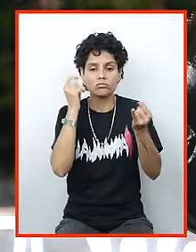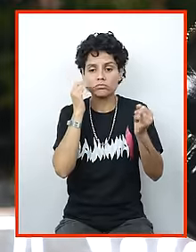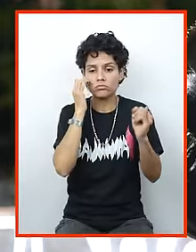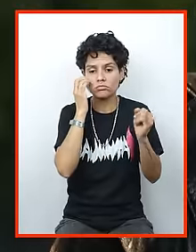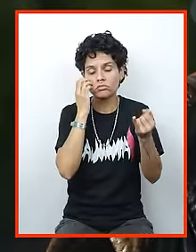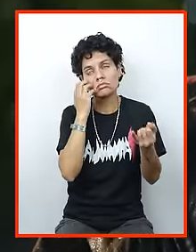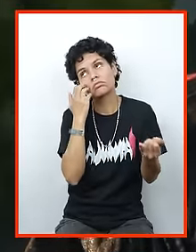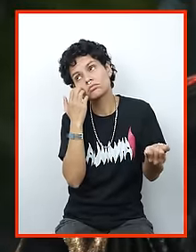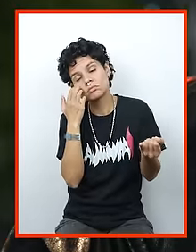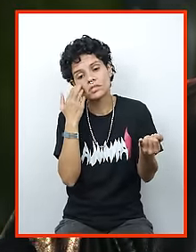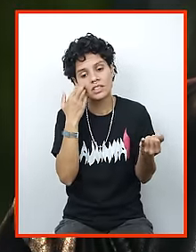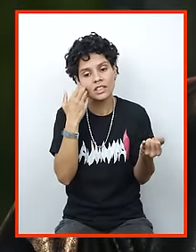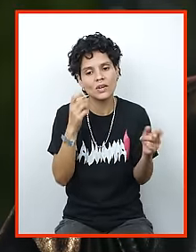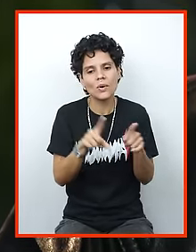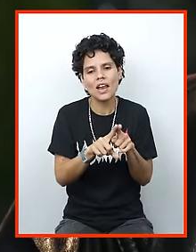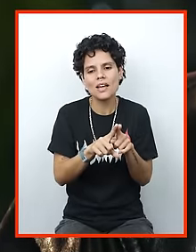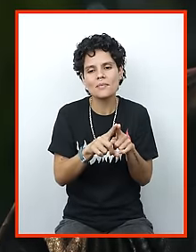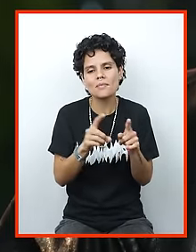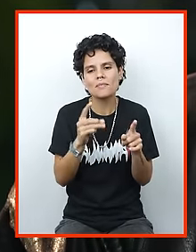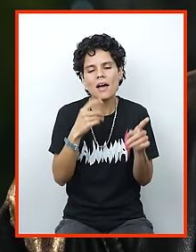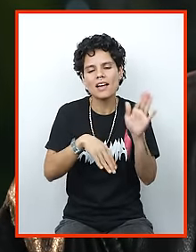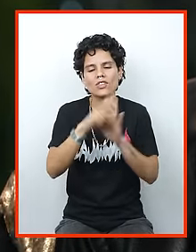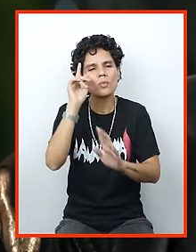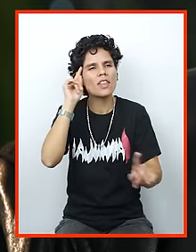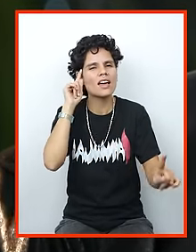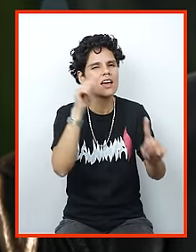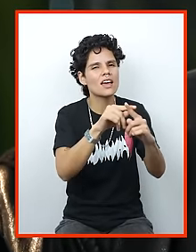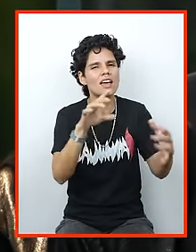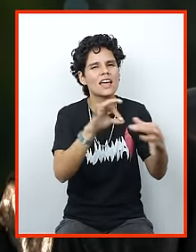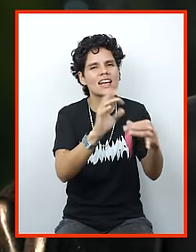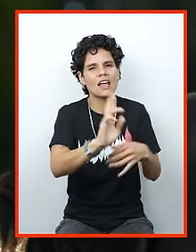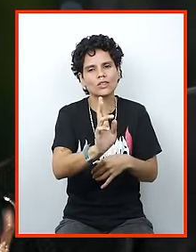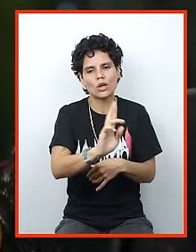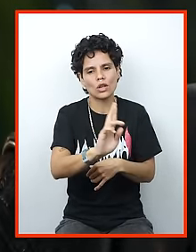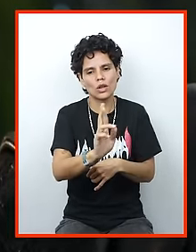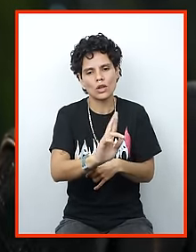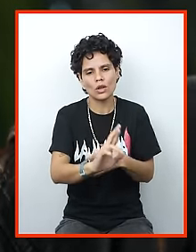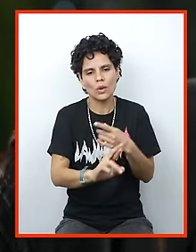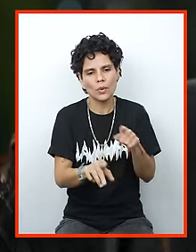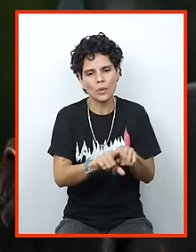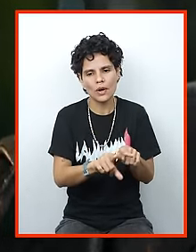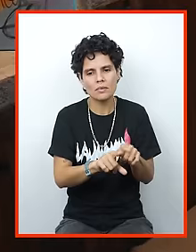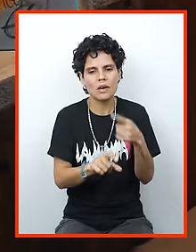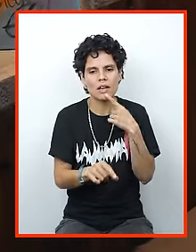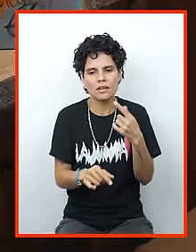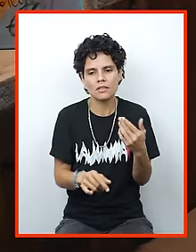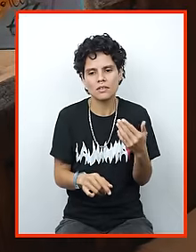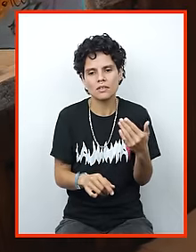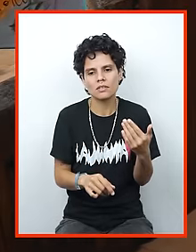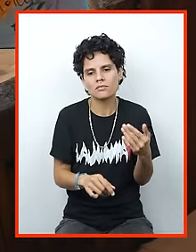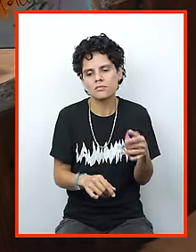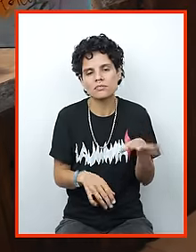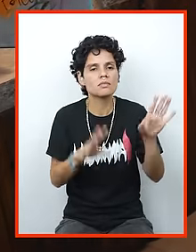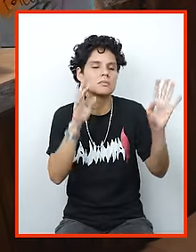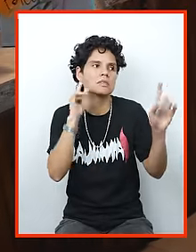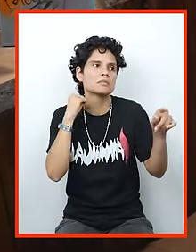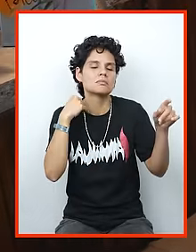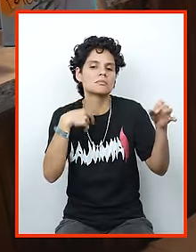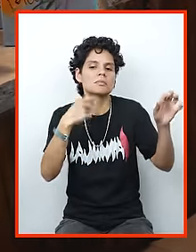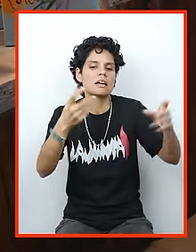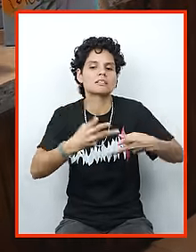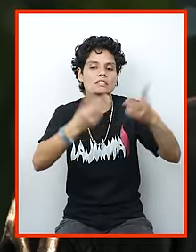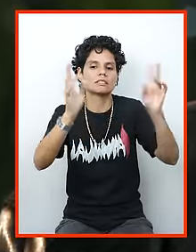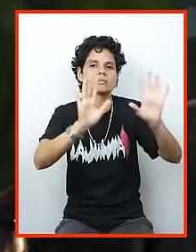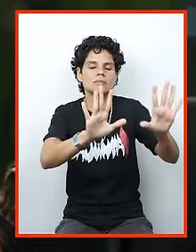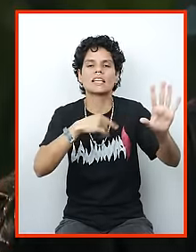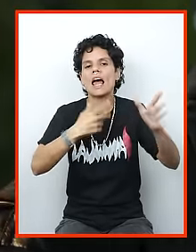y de tu... O sea, sí, como de lo... Es que igual es como una referencia al reggaetón, así como unas frases del reggaetón como... Para jugar con ella. Claro, corta Anuel y la tiré ahí